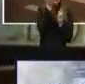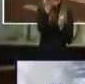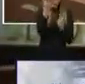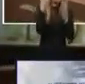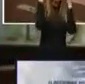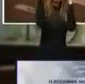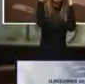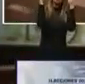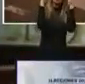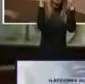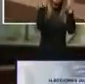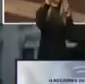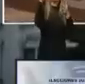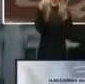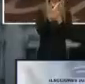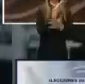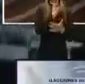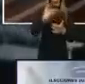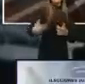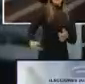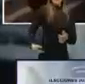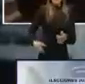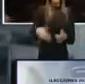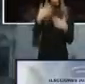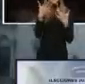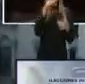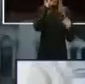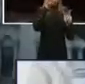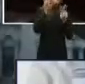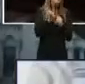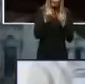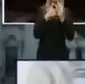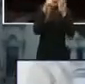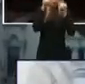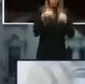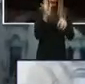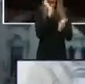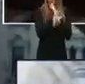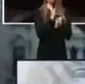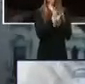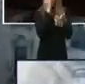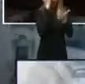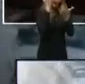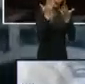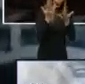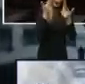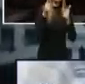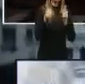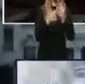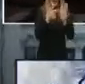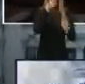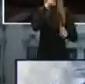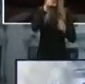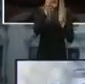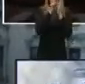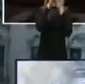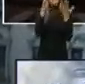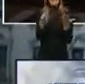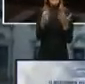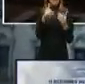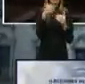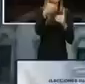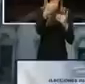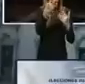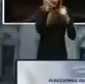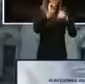nuevas autoridades. Por supuesto, estamos aún a la expectativa de esta conferencia de prensa, de lo que pueda